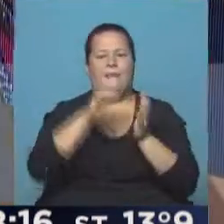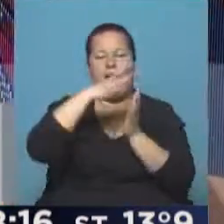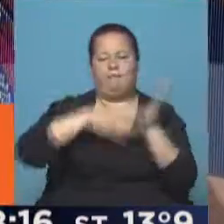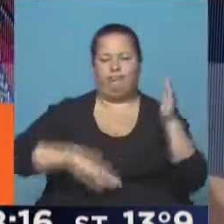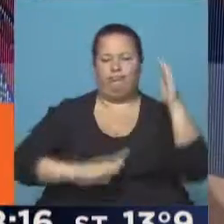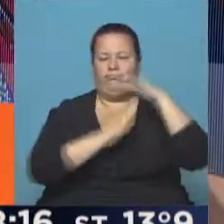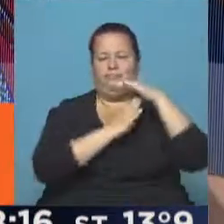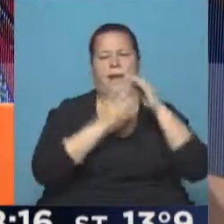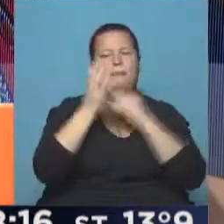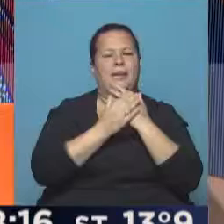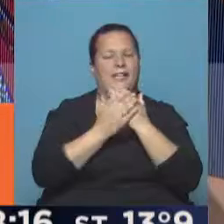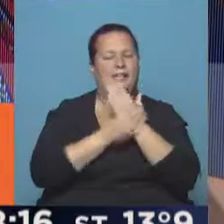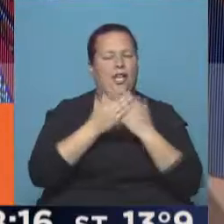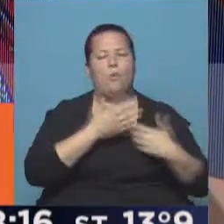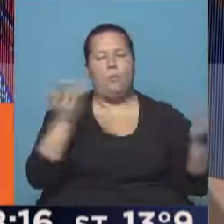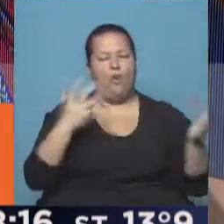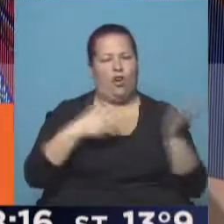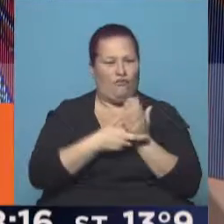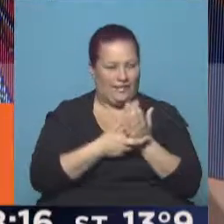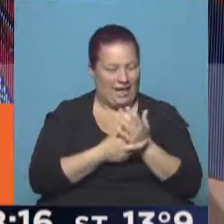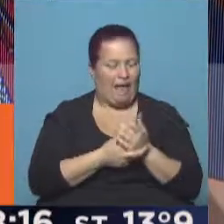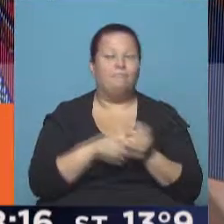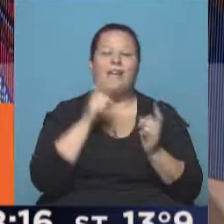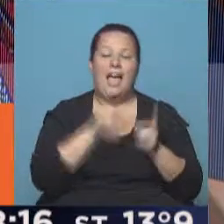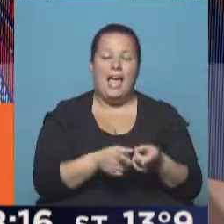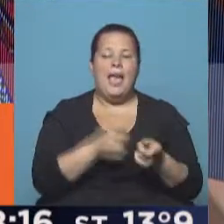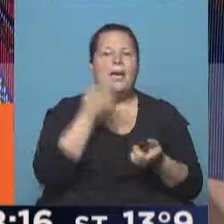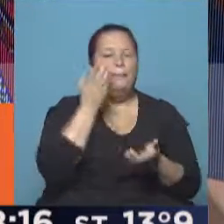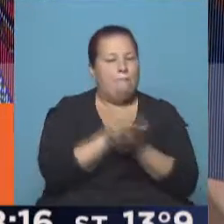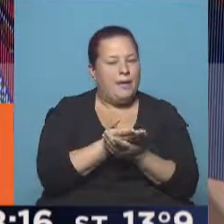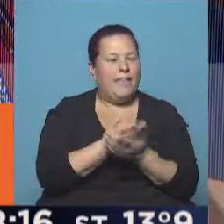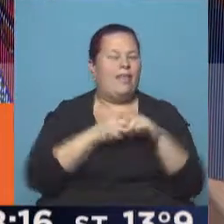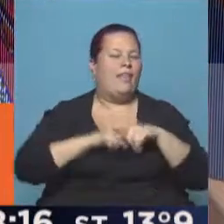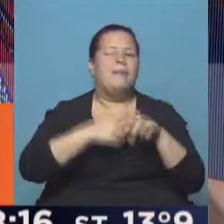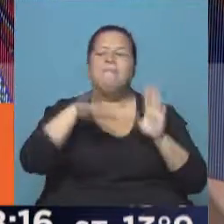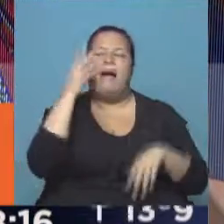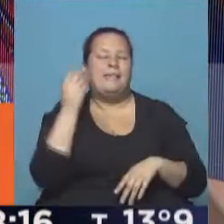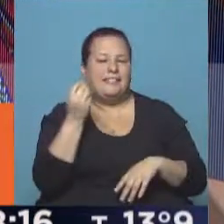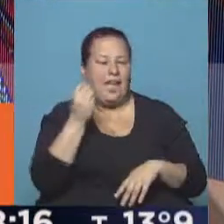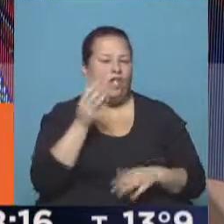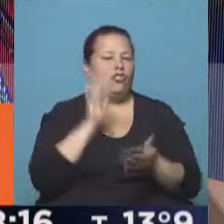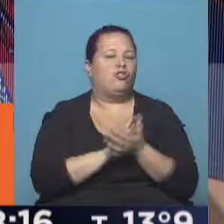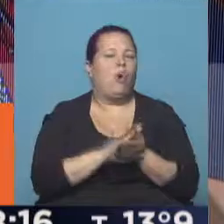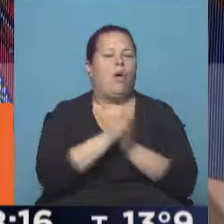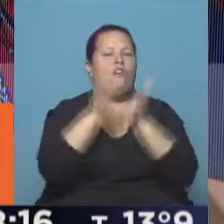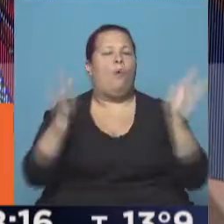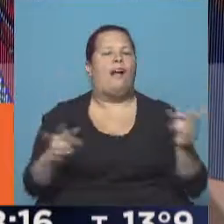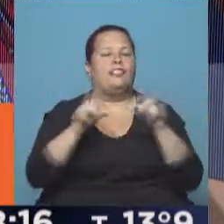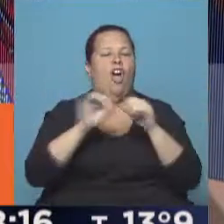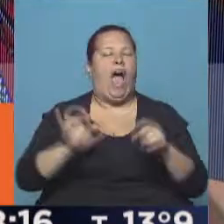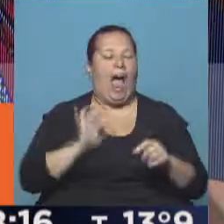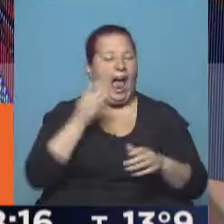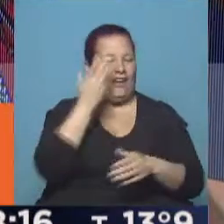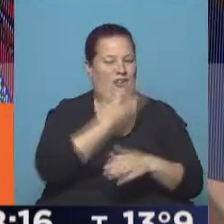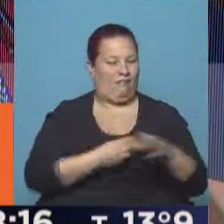Orgánica del Ministerio Público Fiscal. ¿Y dónde están planteando las discusiones fuertes? En el mandato del Procurador General de la